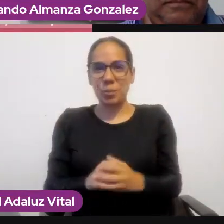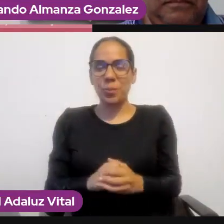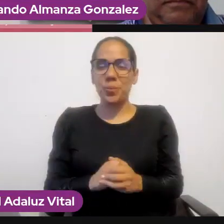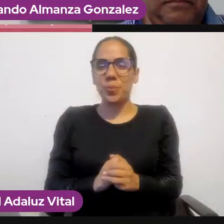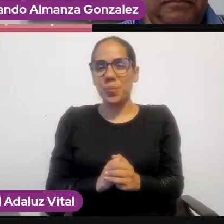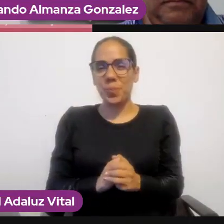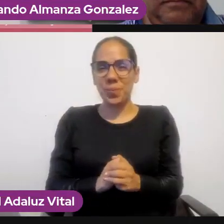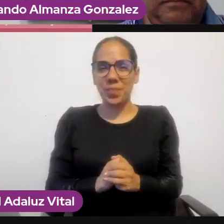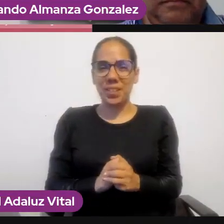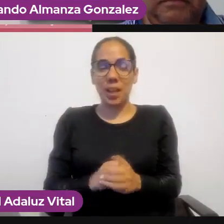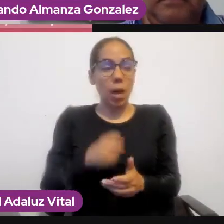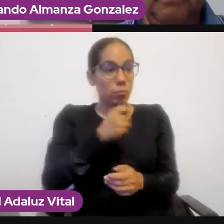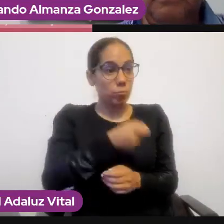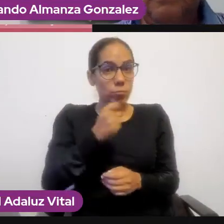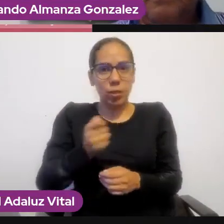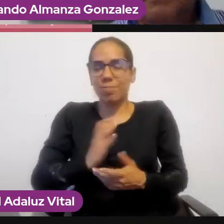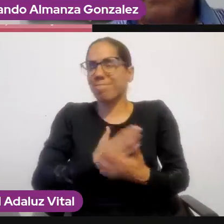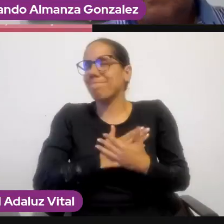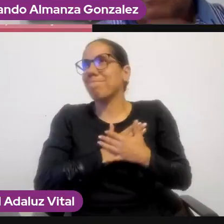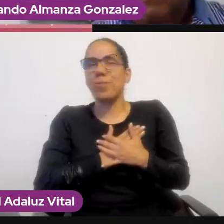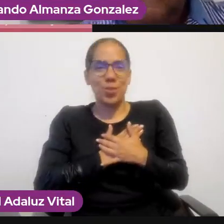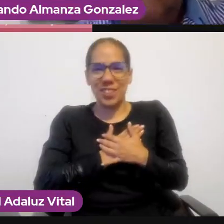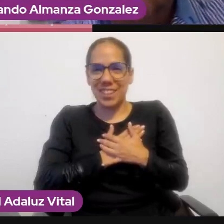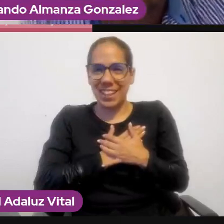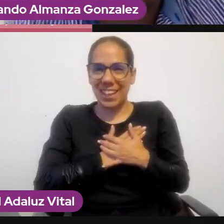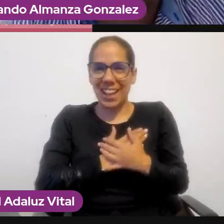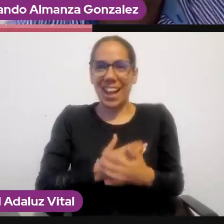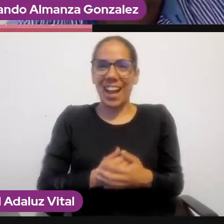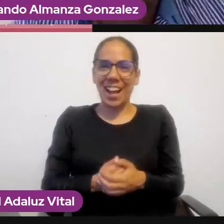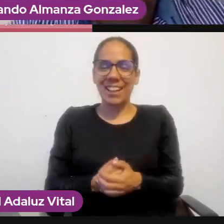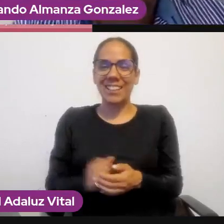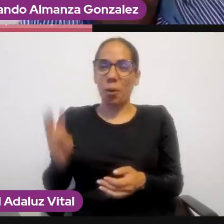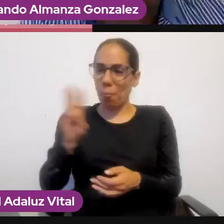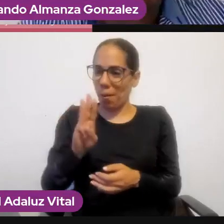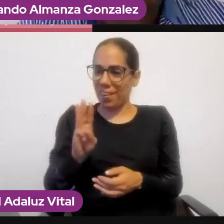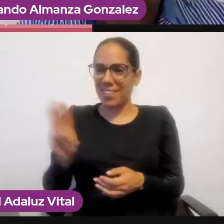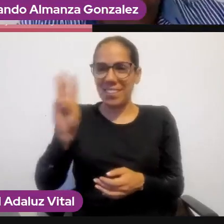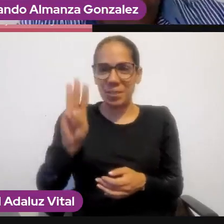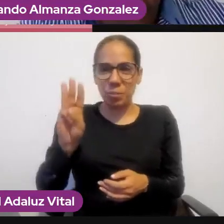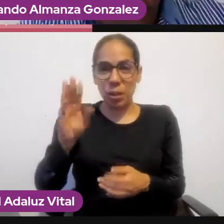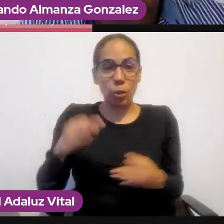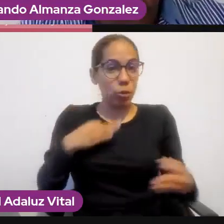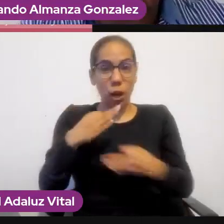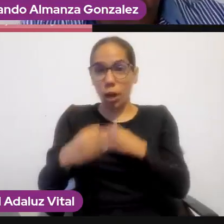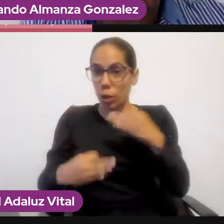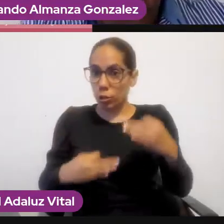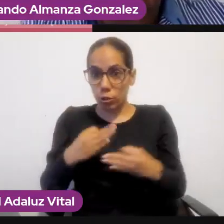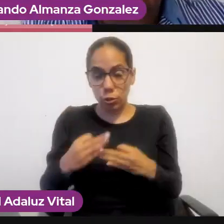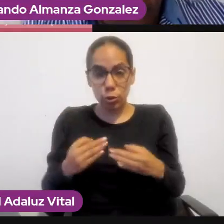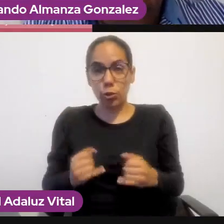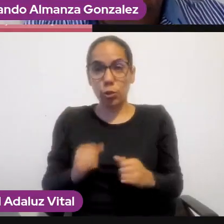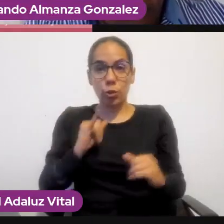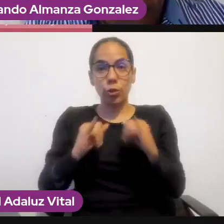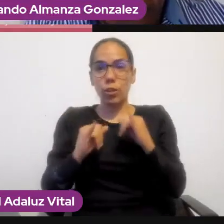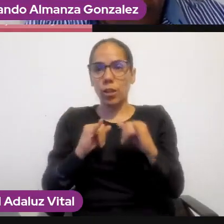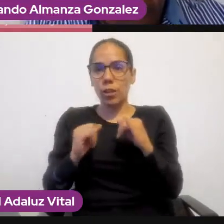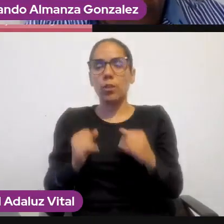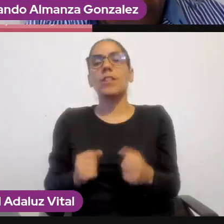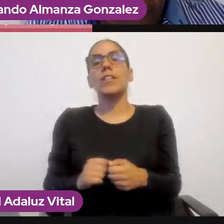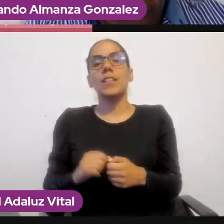CDMX. Saludo con muchísimo gusto, como cada miércoles, a quienes me acompañan con mi interpretación, y hoy a